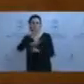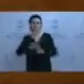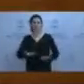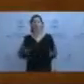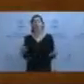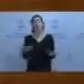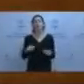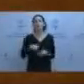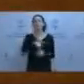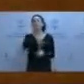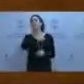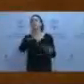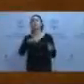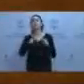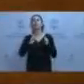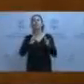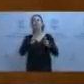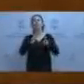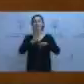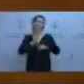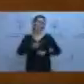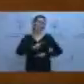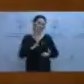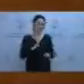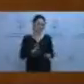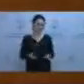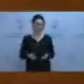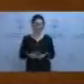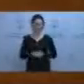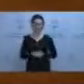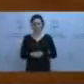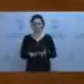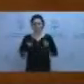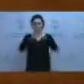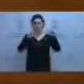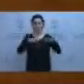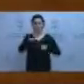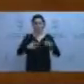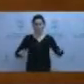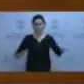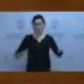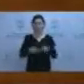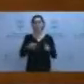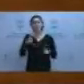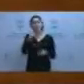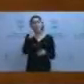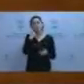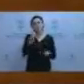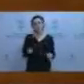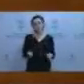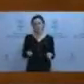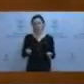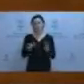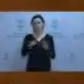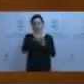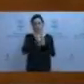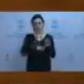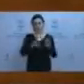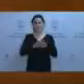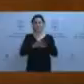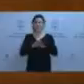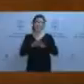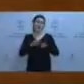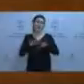depara este acuerdo para ellas? Contéstenos, por favor. ¿Y la empresa familiar? ¿Se han fijado en ella? ¿Qué medidas van a adoptar con respecto a la empresa